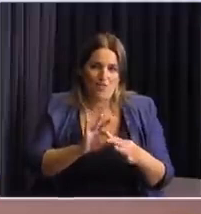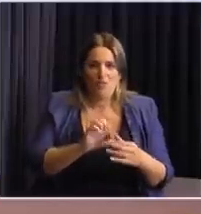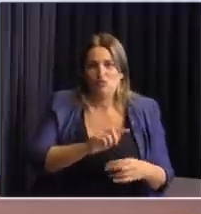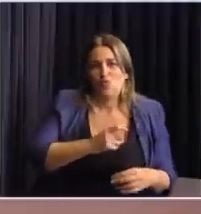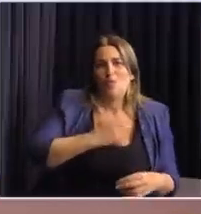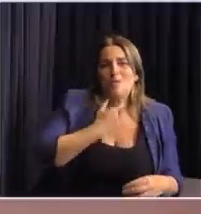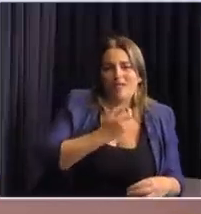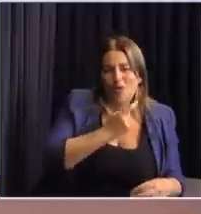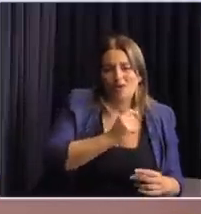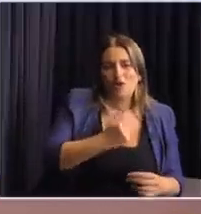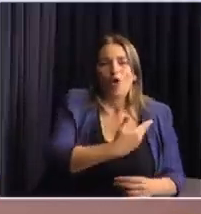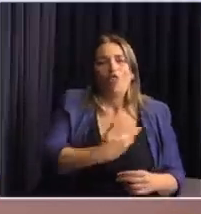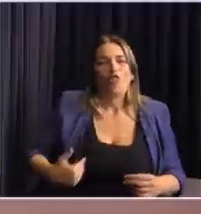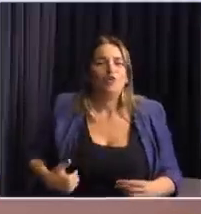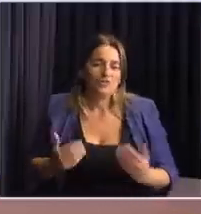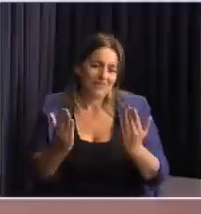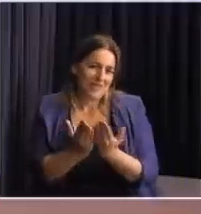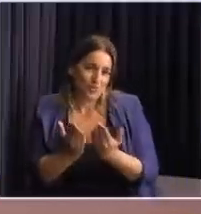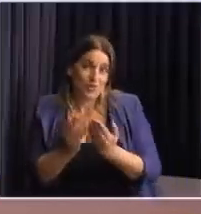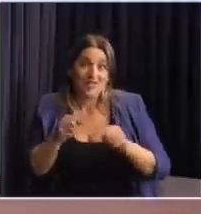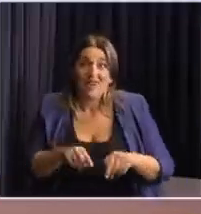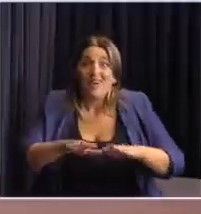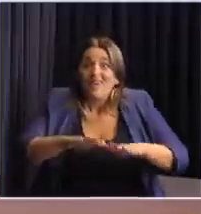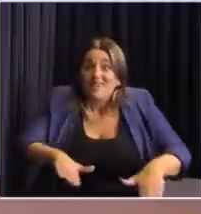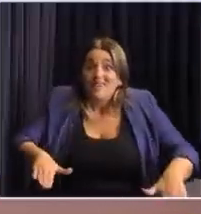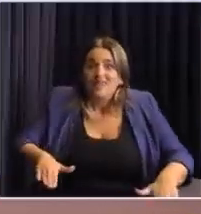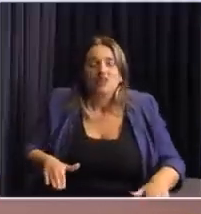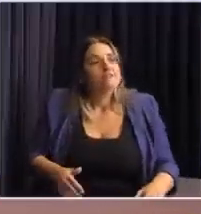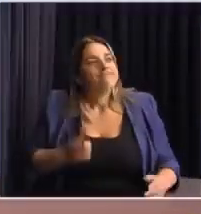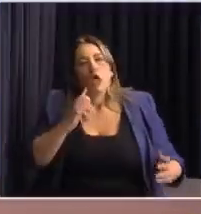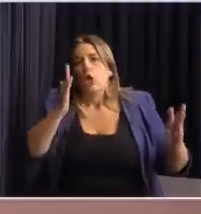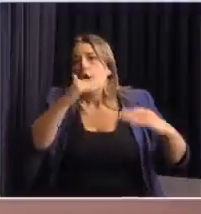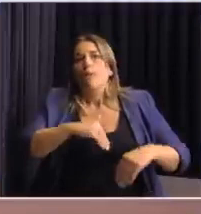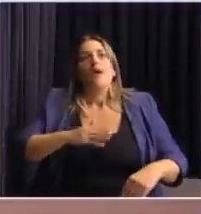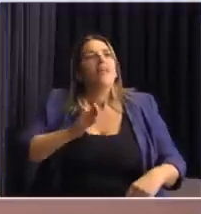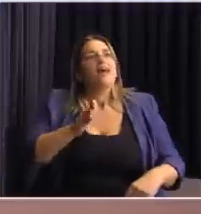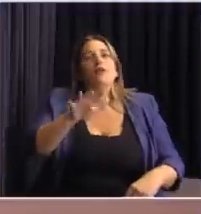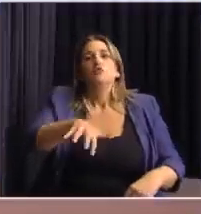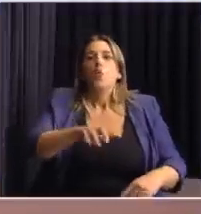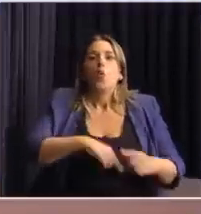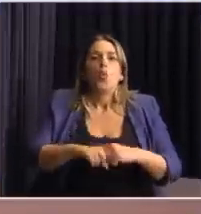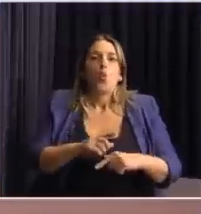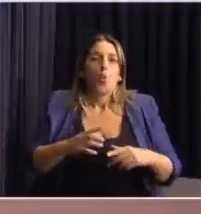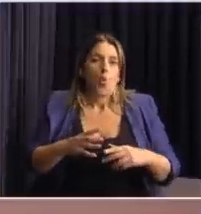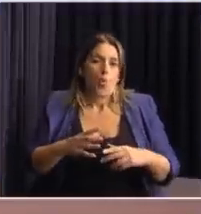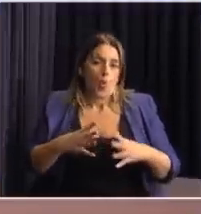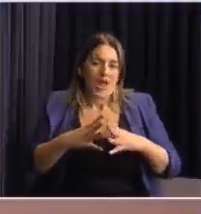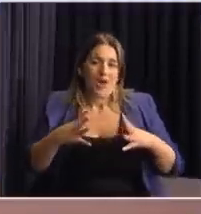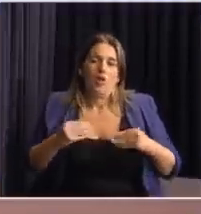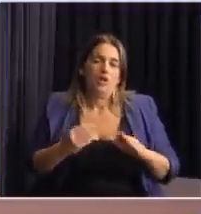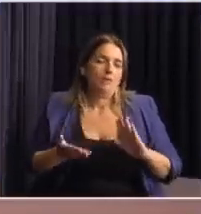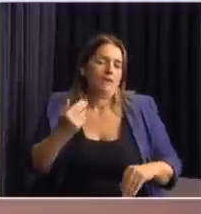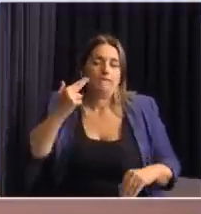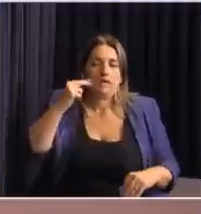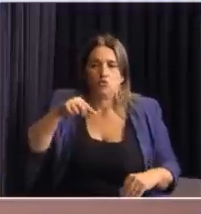porque son los chicos que si no pueden ir a un centro educativo, eso genera más problemas